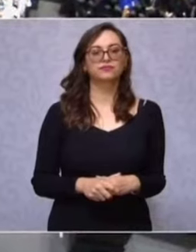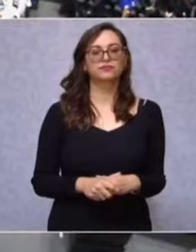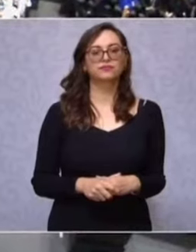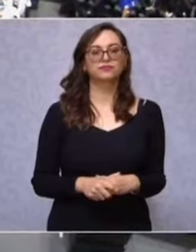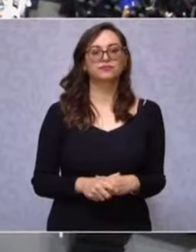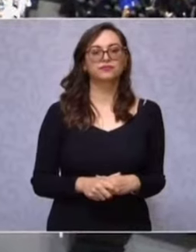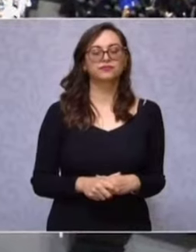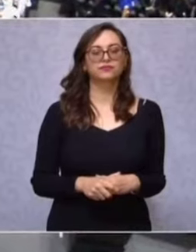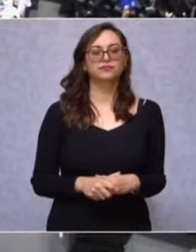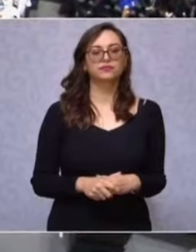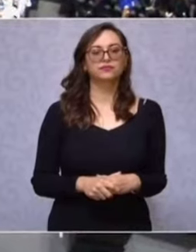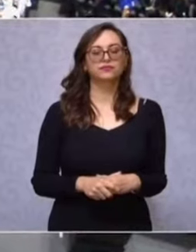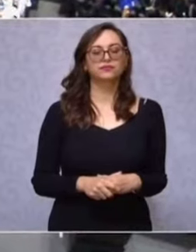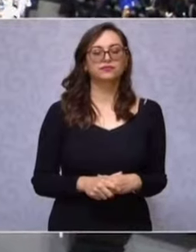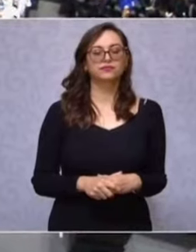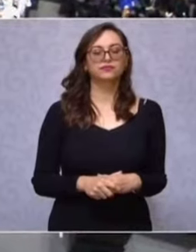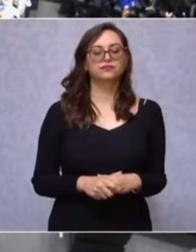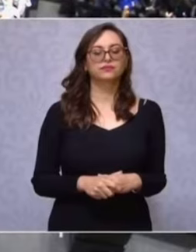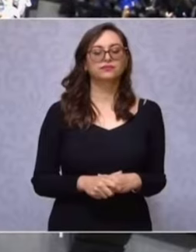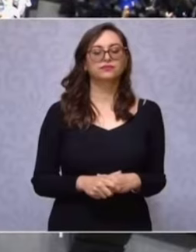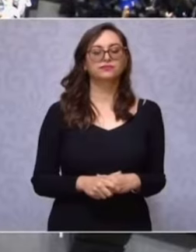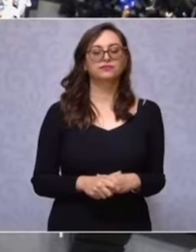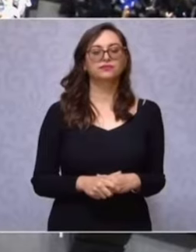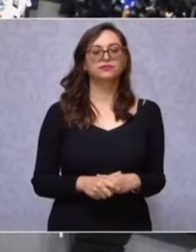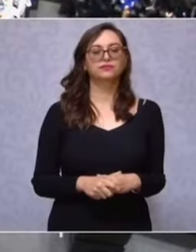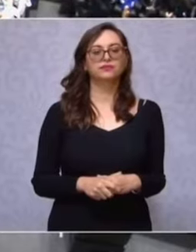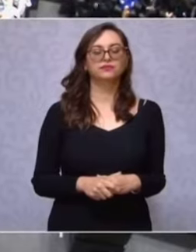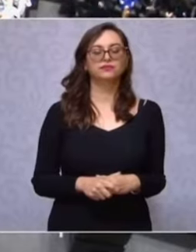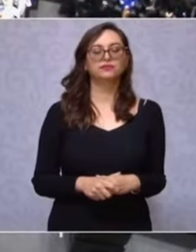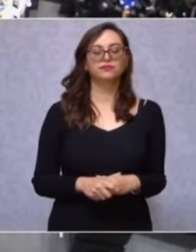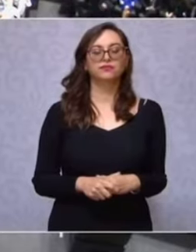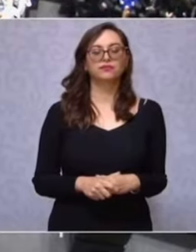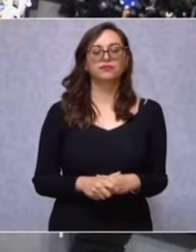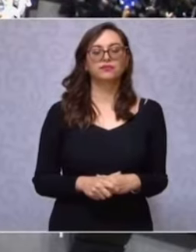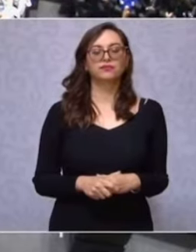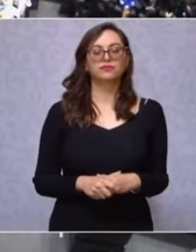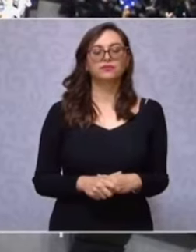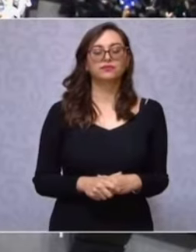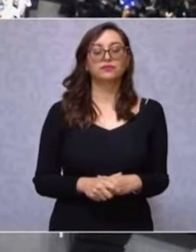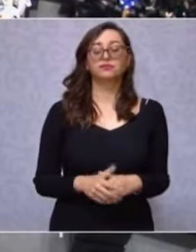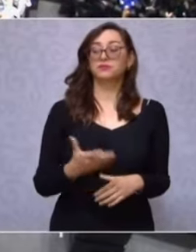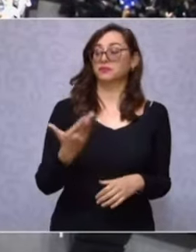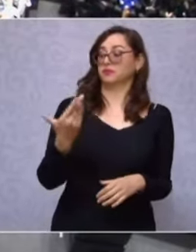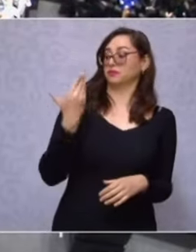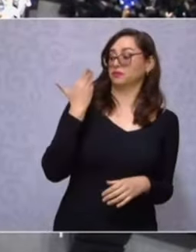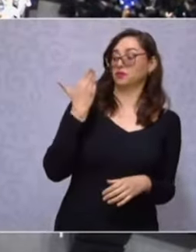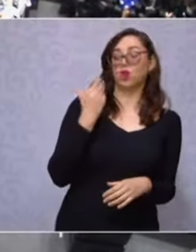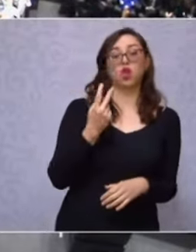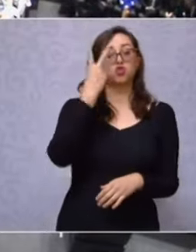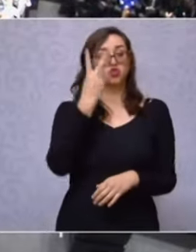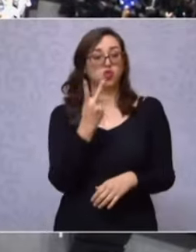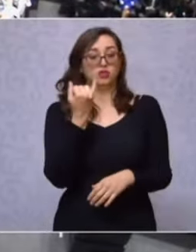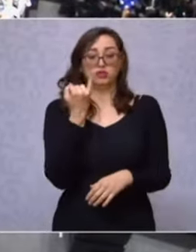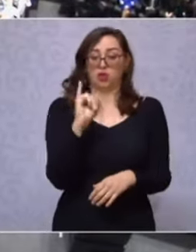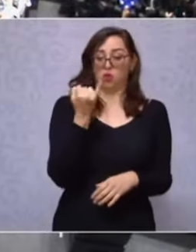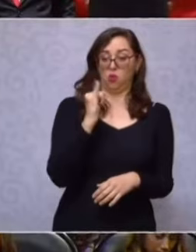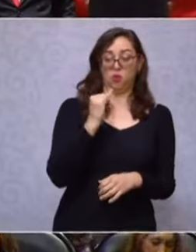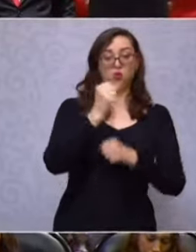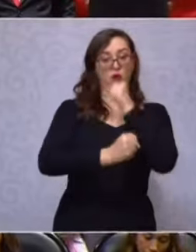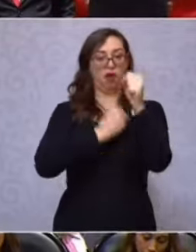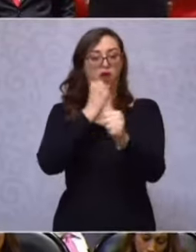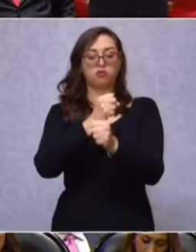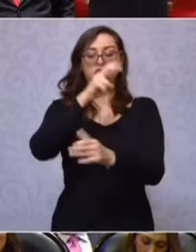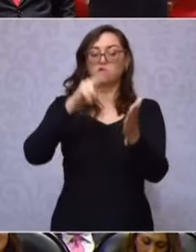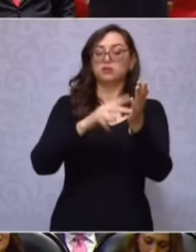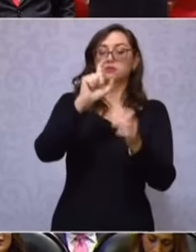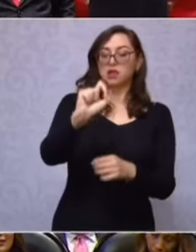El 2 de junio de este año, el pueblo de